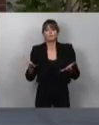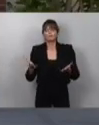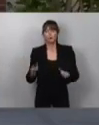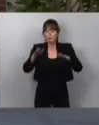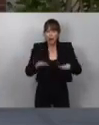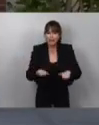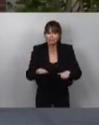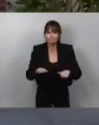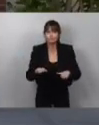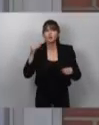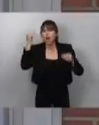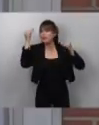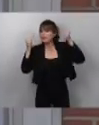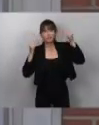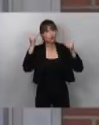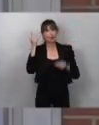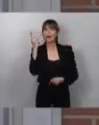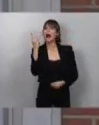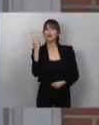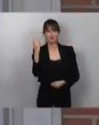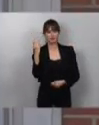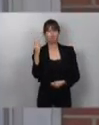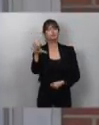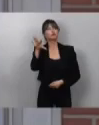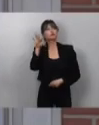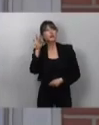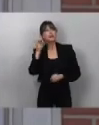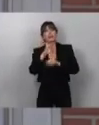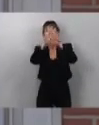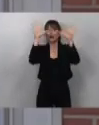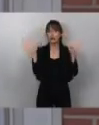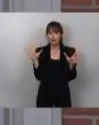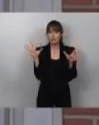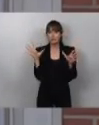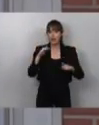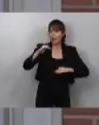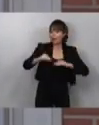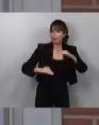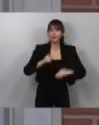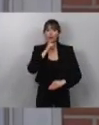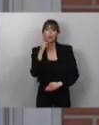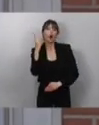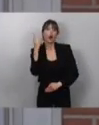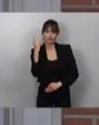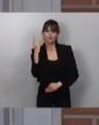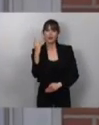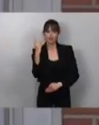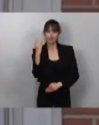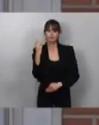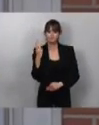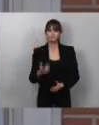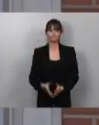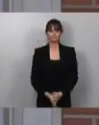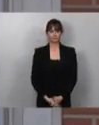afectó que a él le ha afectado y que el modo de de funcionar eh en